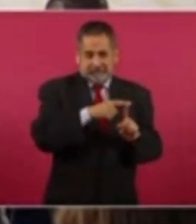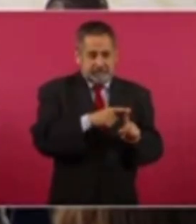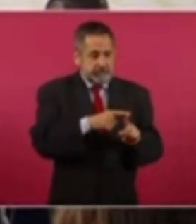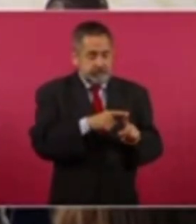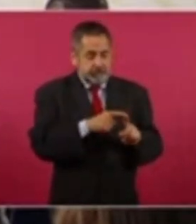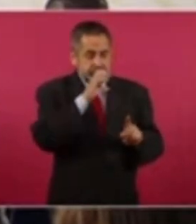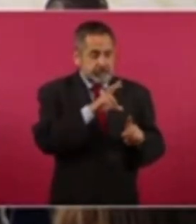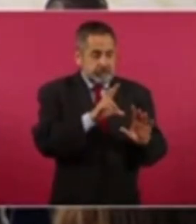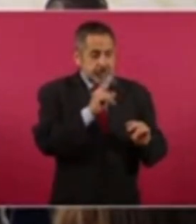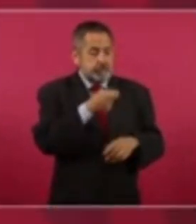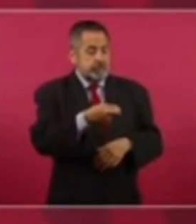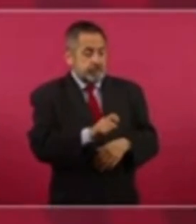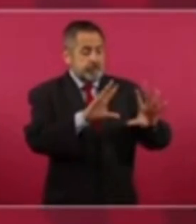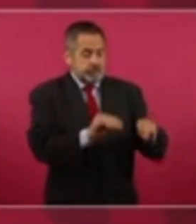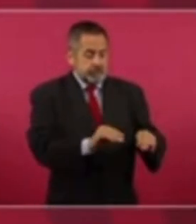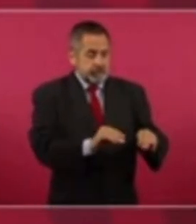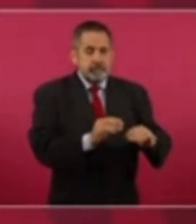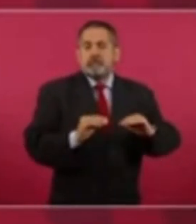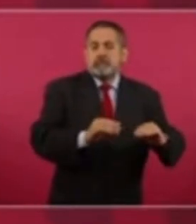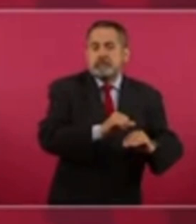se apaga y ya no camina.